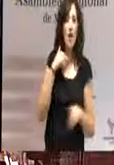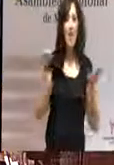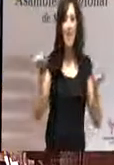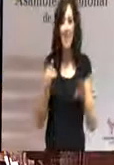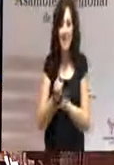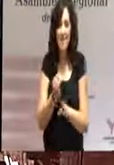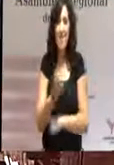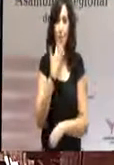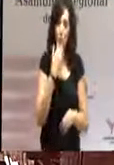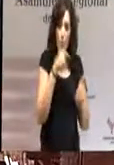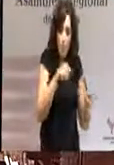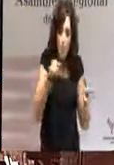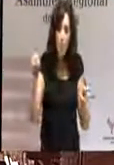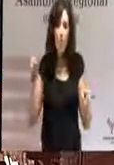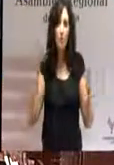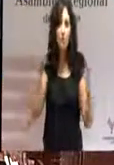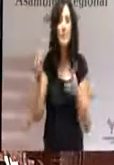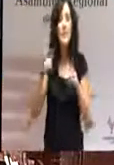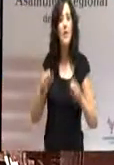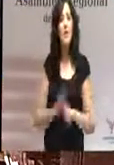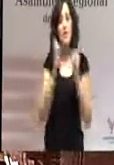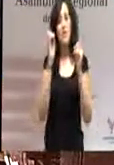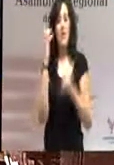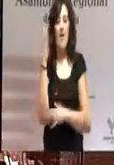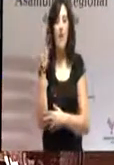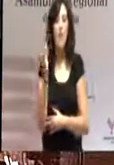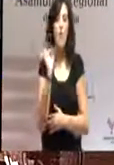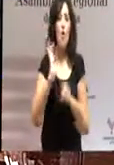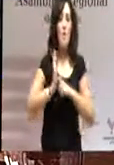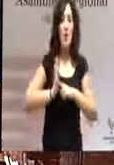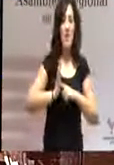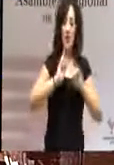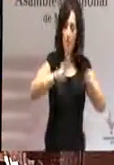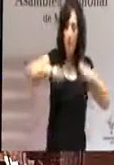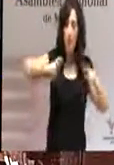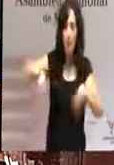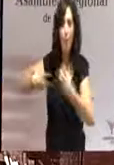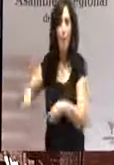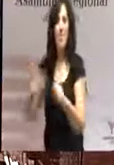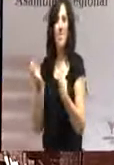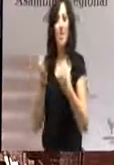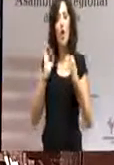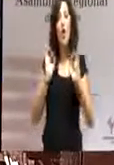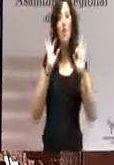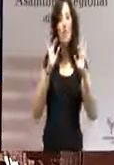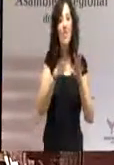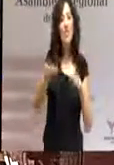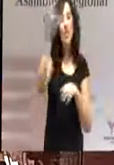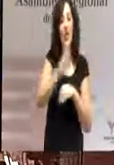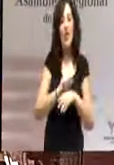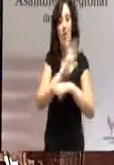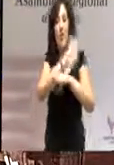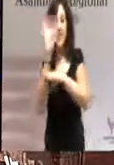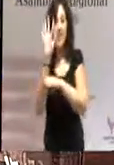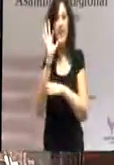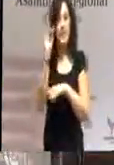Yecla, reactivando Fuente Álamo o Molina e reindustrializando el noroeste y la Vega